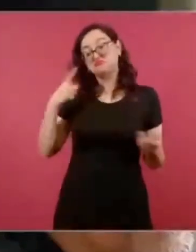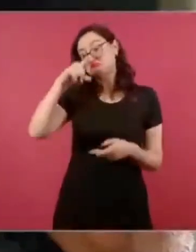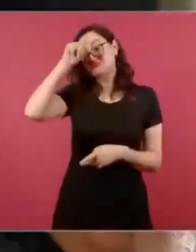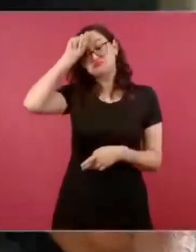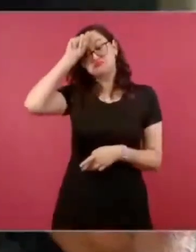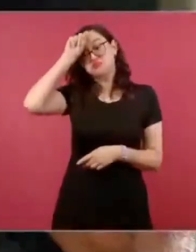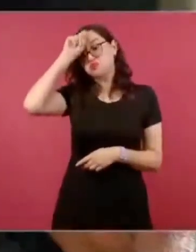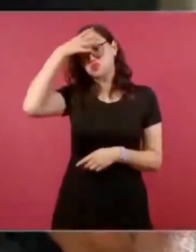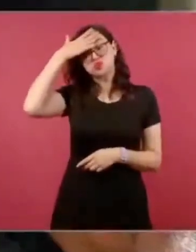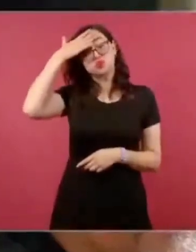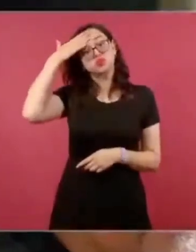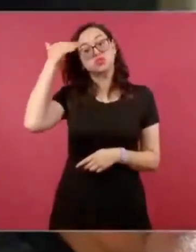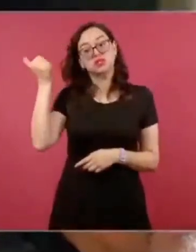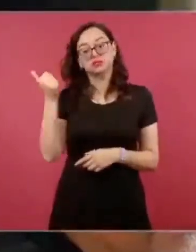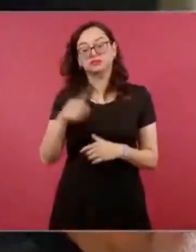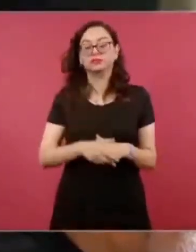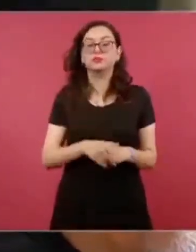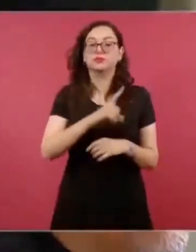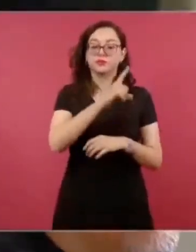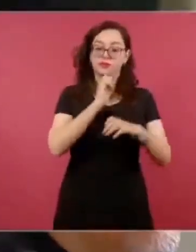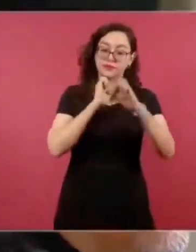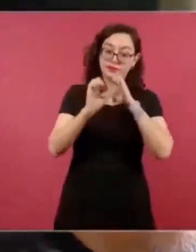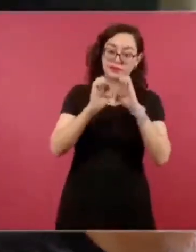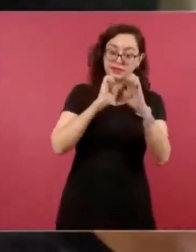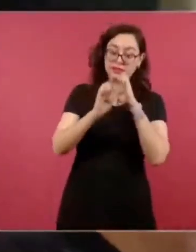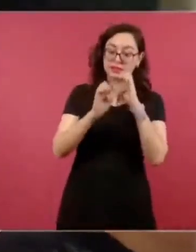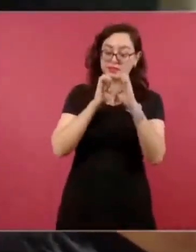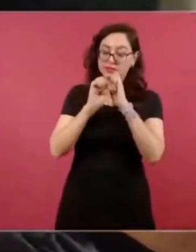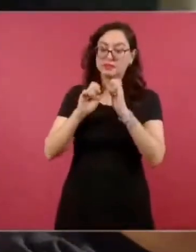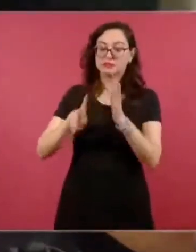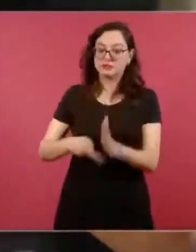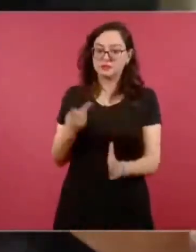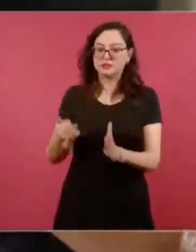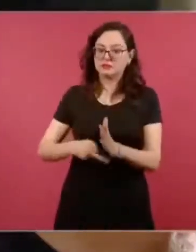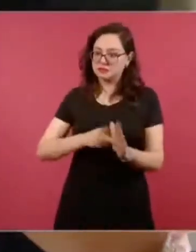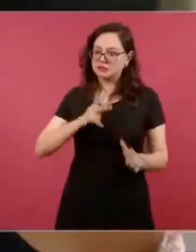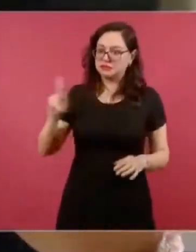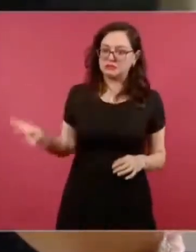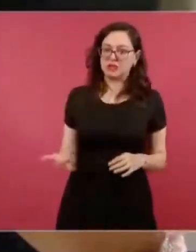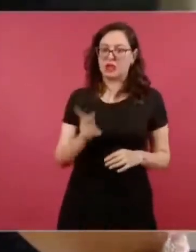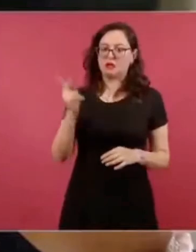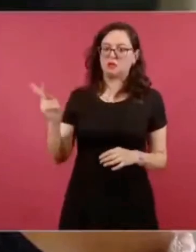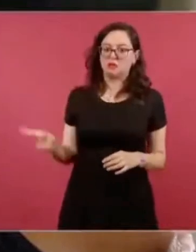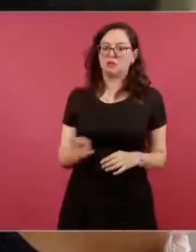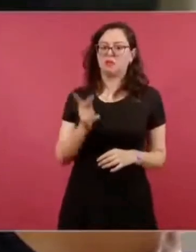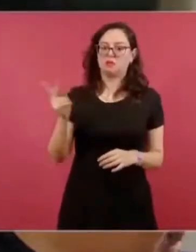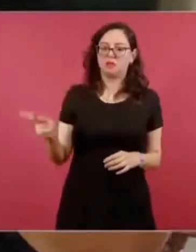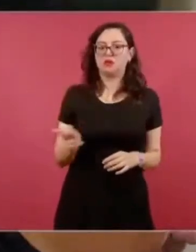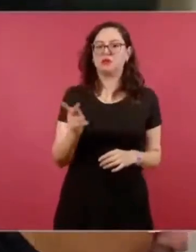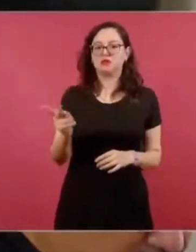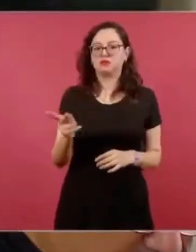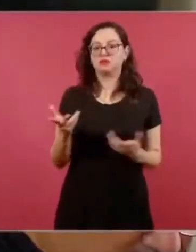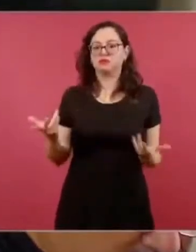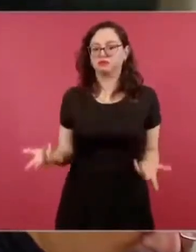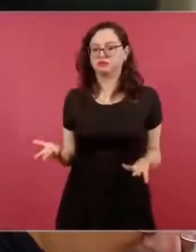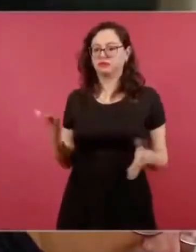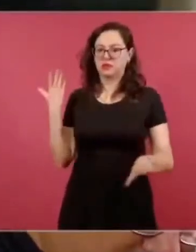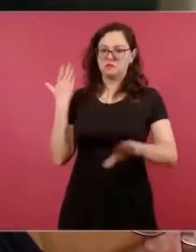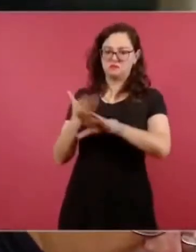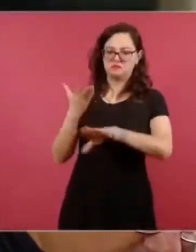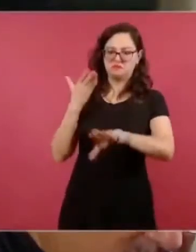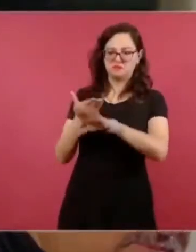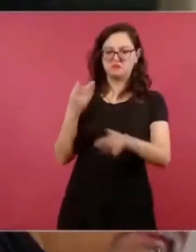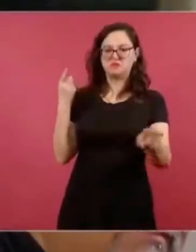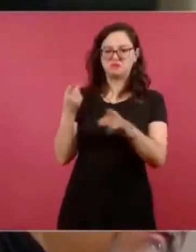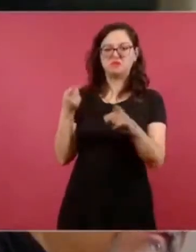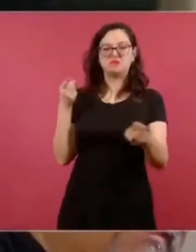Insistía este entrevistador de allá de Telemundo que por qué estos que le llaman ellos ataques, ¿no?